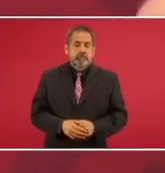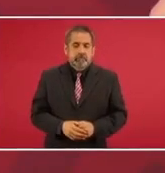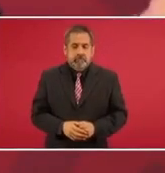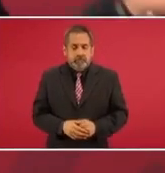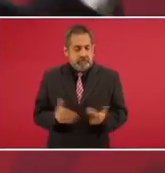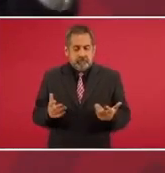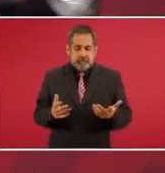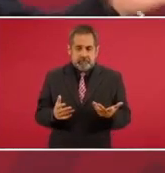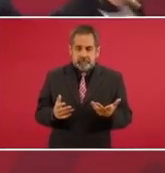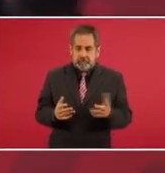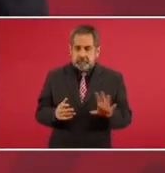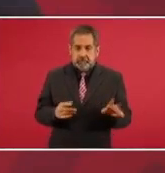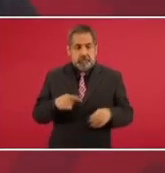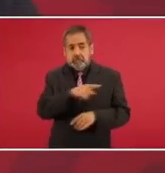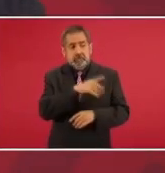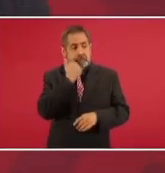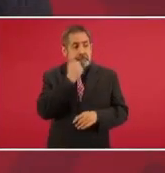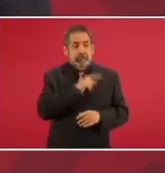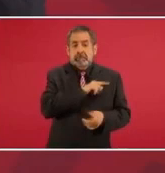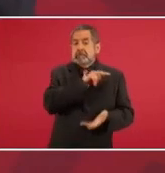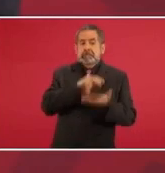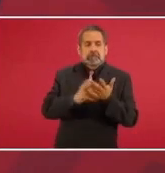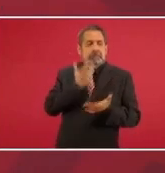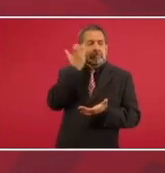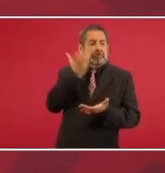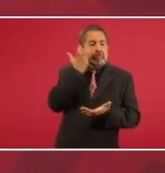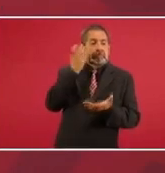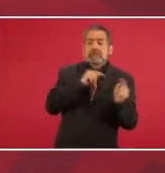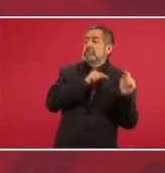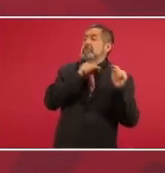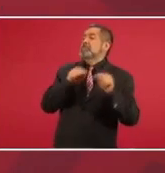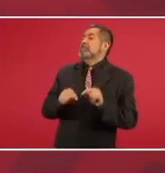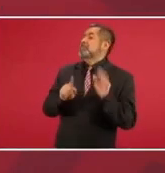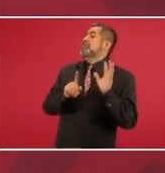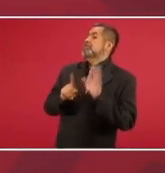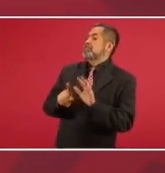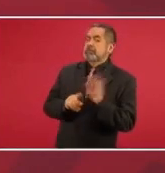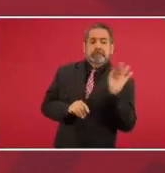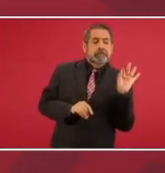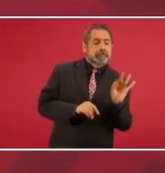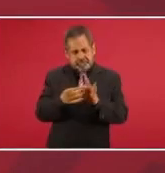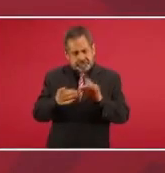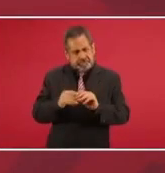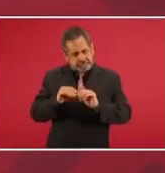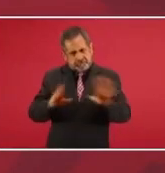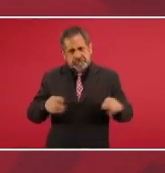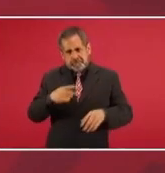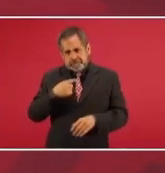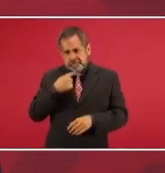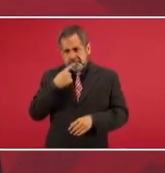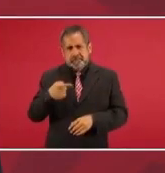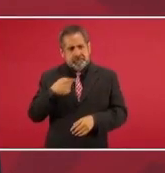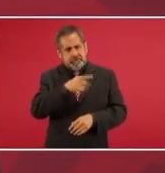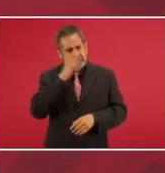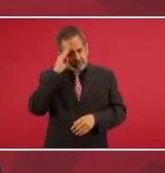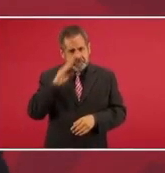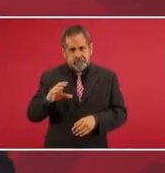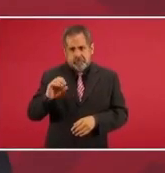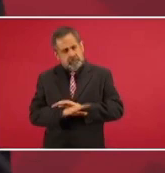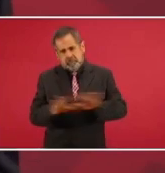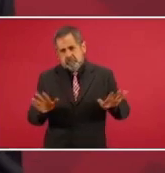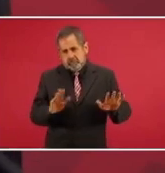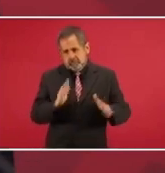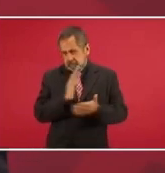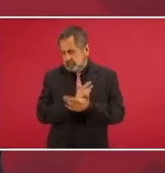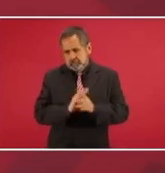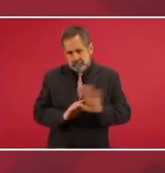no vaya a querer estar ahí o mandarnos gente del señor de coparmex es porque se pasa